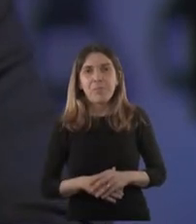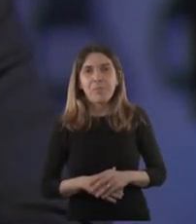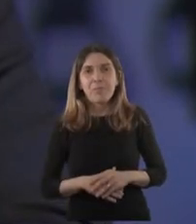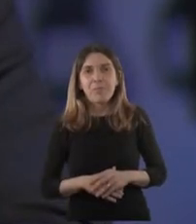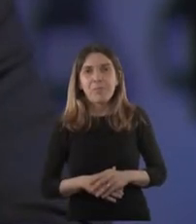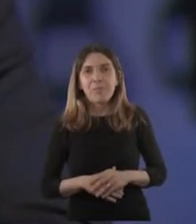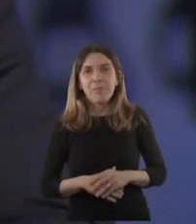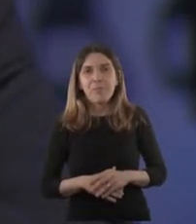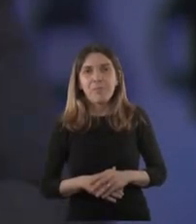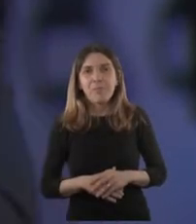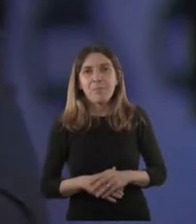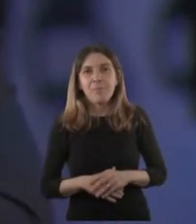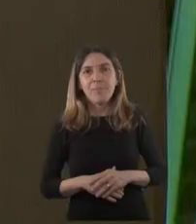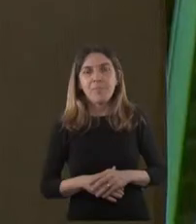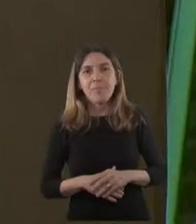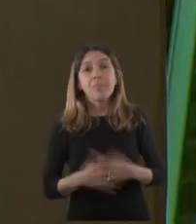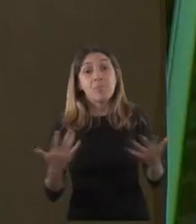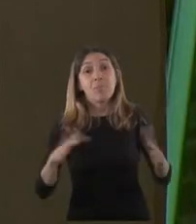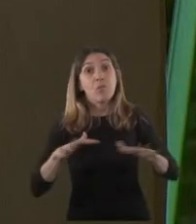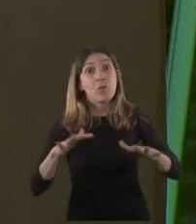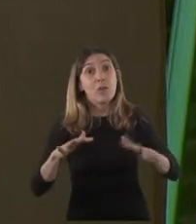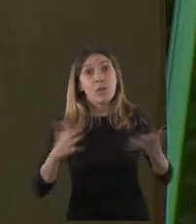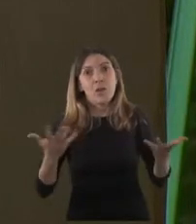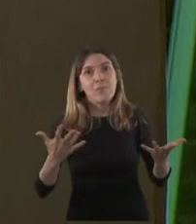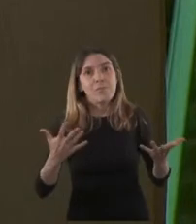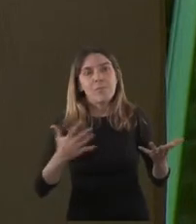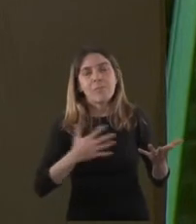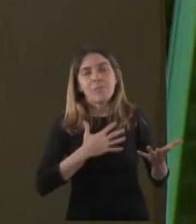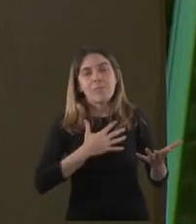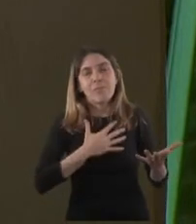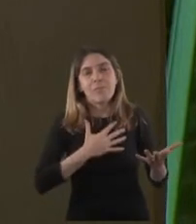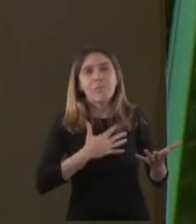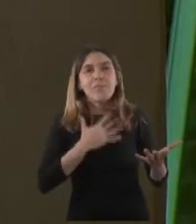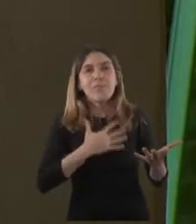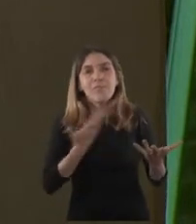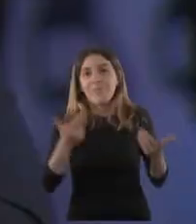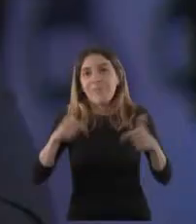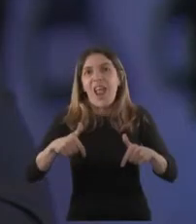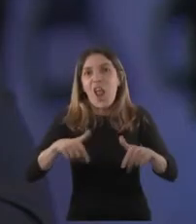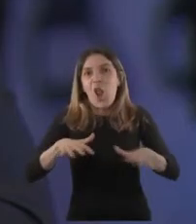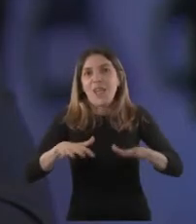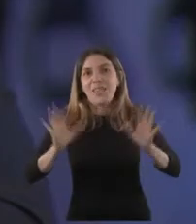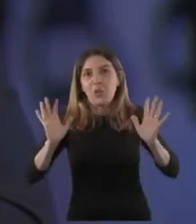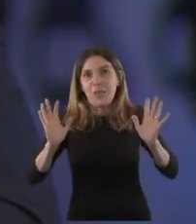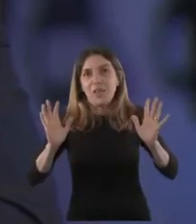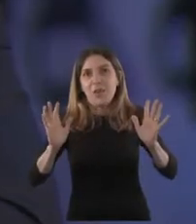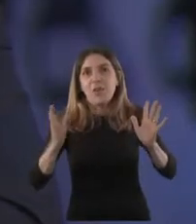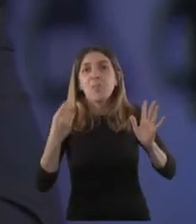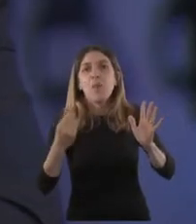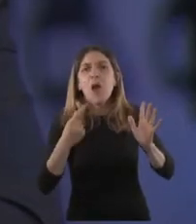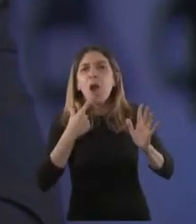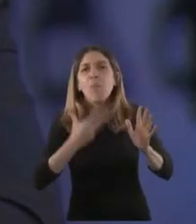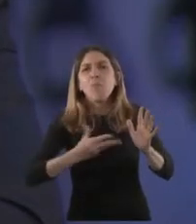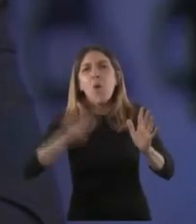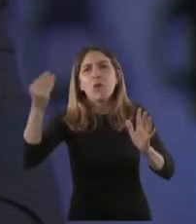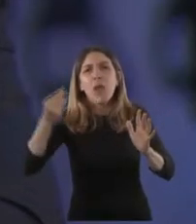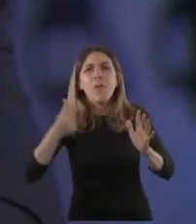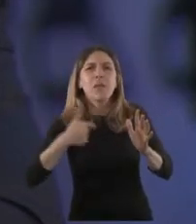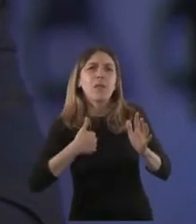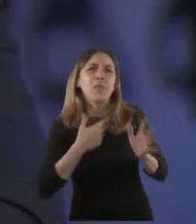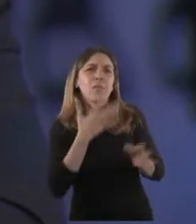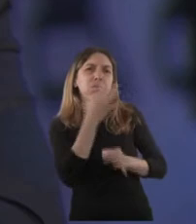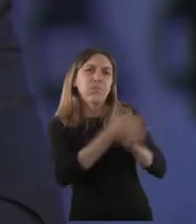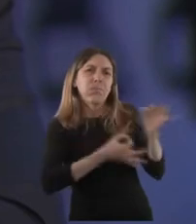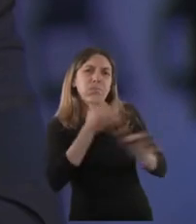es un momento muy grato el que estamos viviendo. Muchas veces conversamos con el